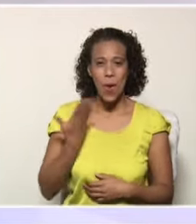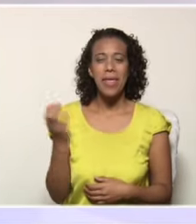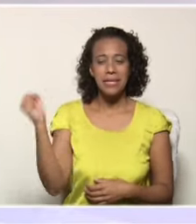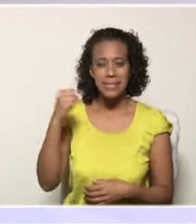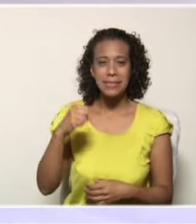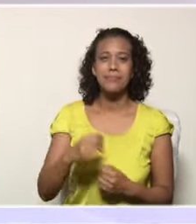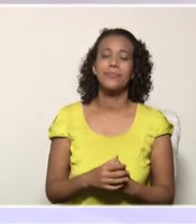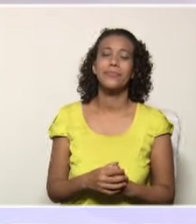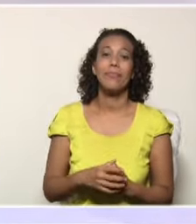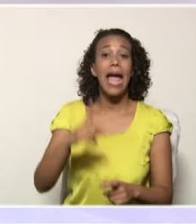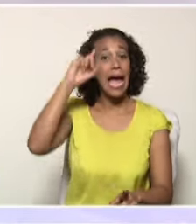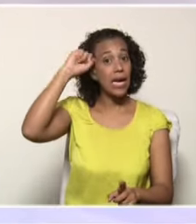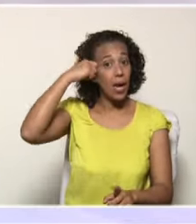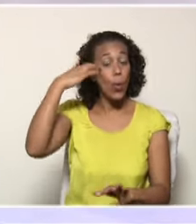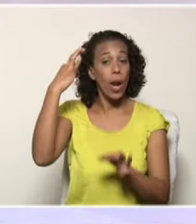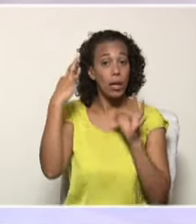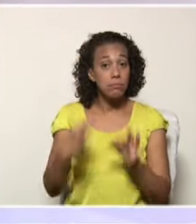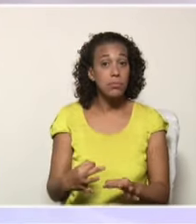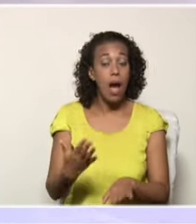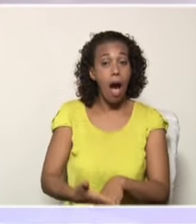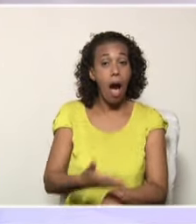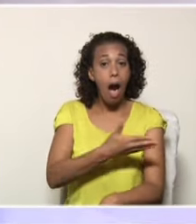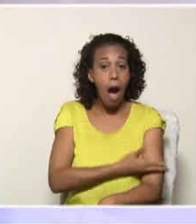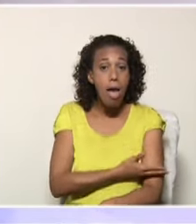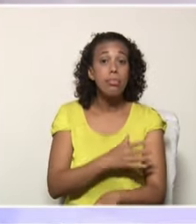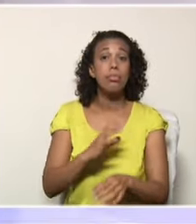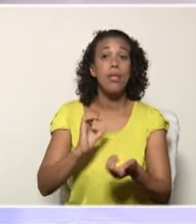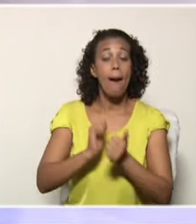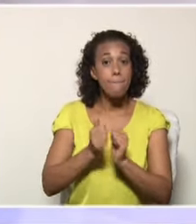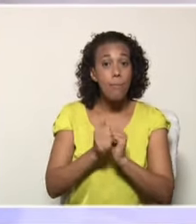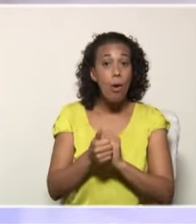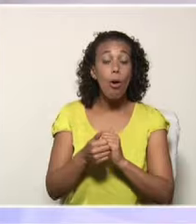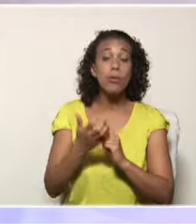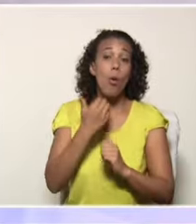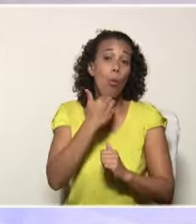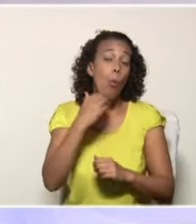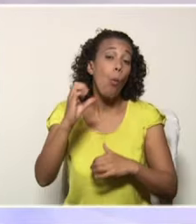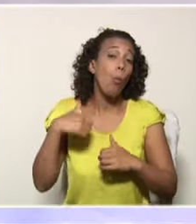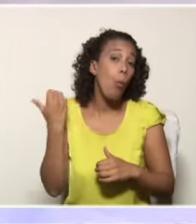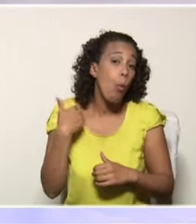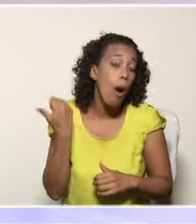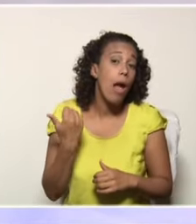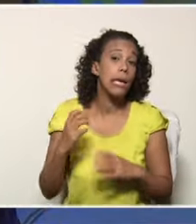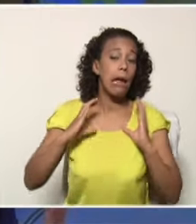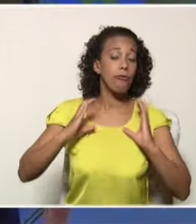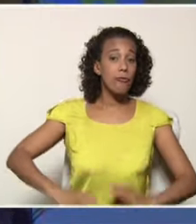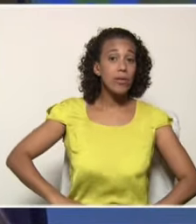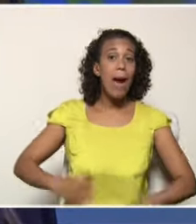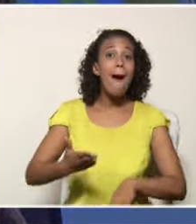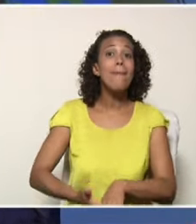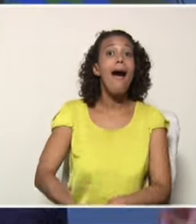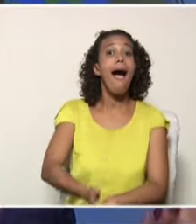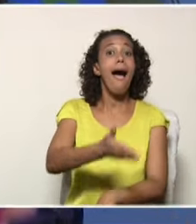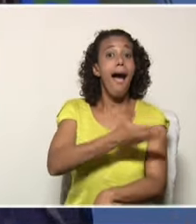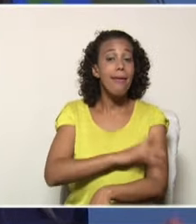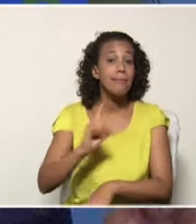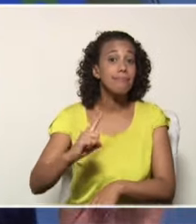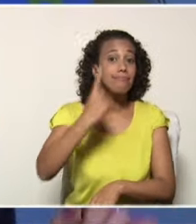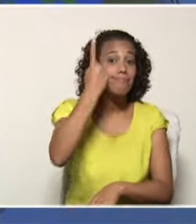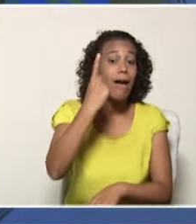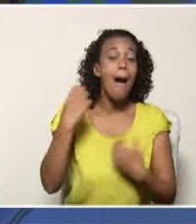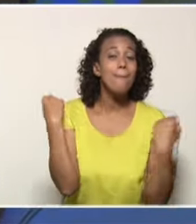Eso sí, recuerden siempre, antes de realizar la práctica de cualquier ejercicio físico, primero